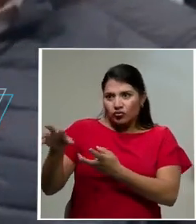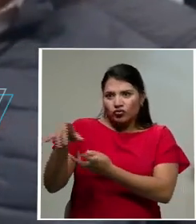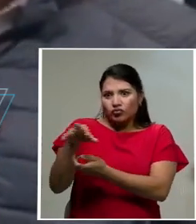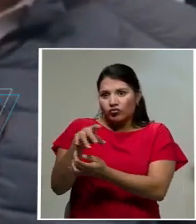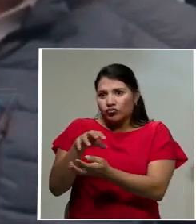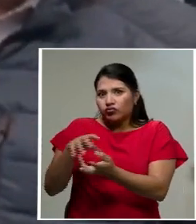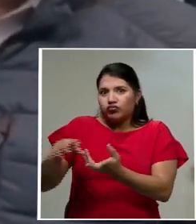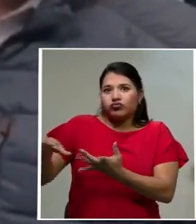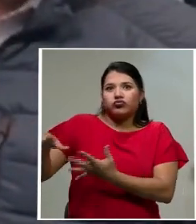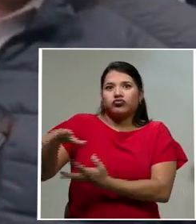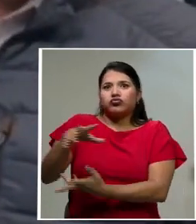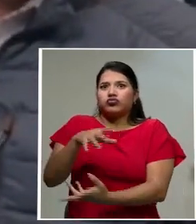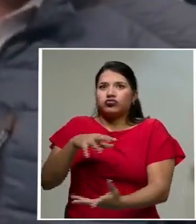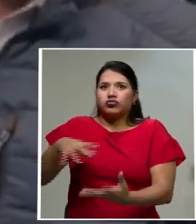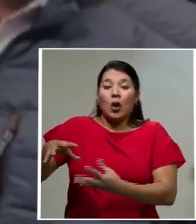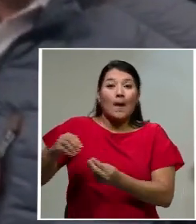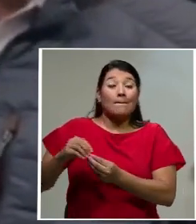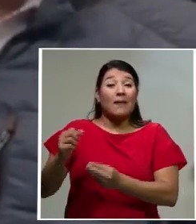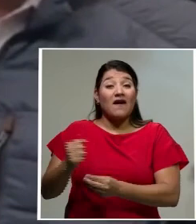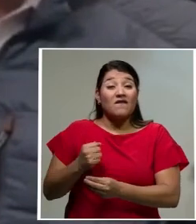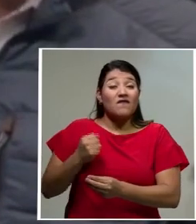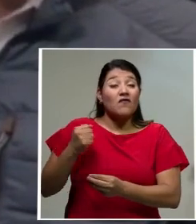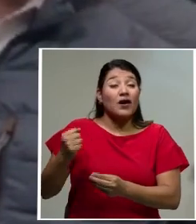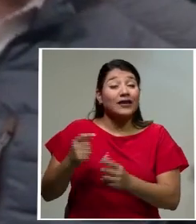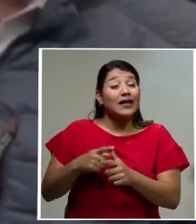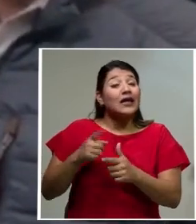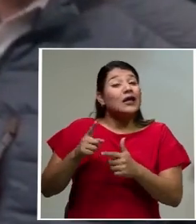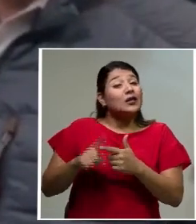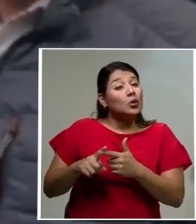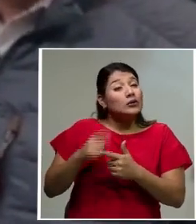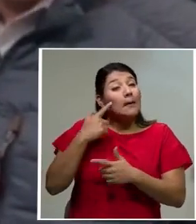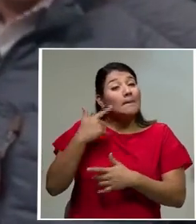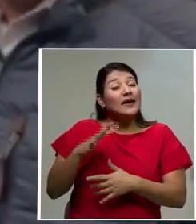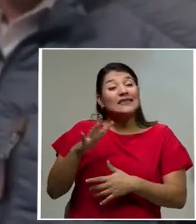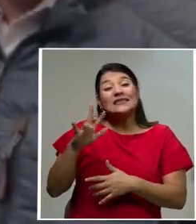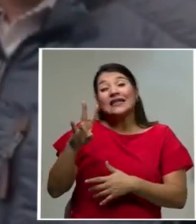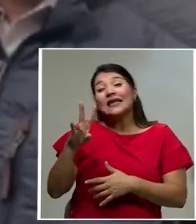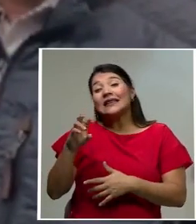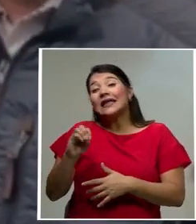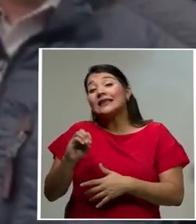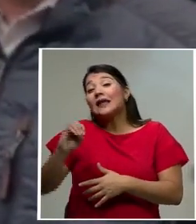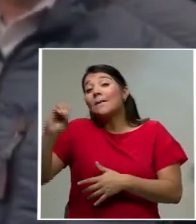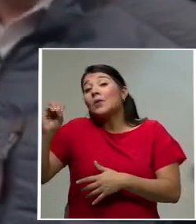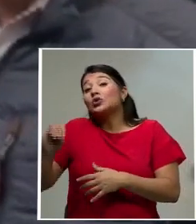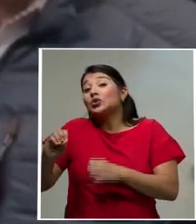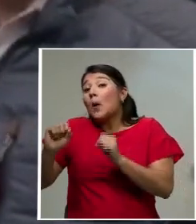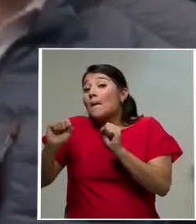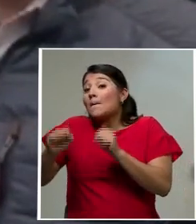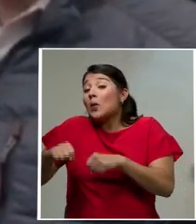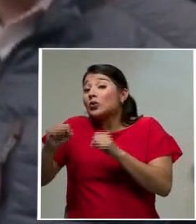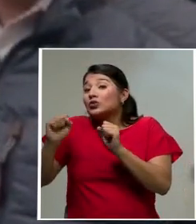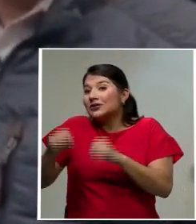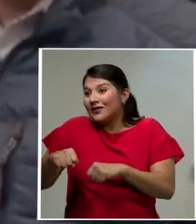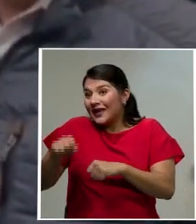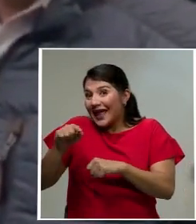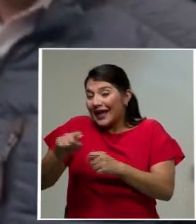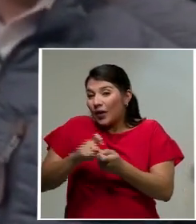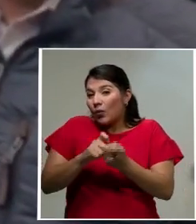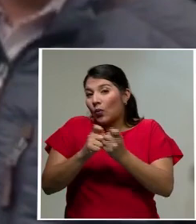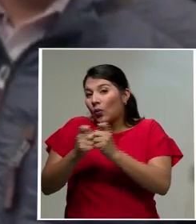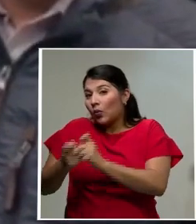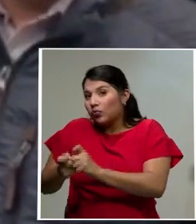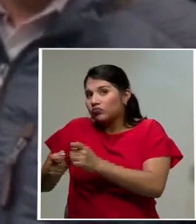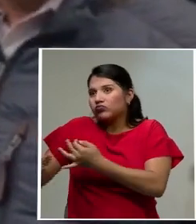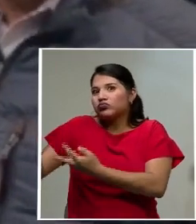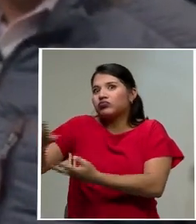fortaleciendo hace que haya alrededor de un 70% de probabilidades de que se transforme, de que se convierta en